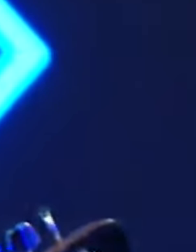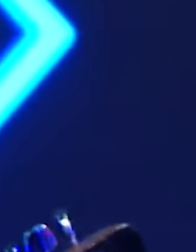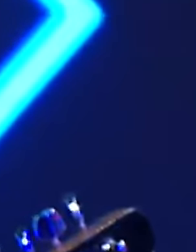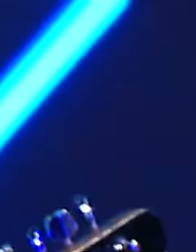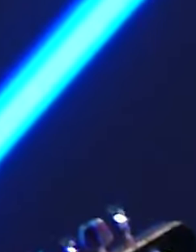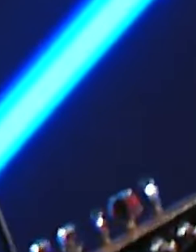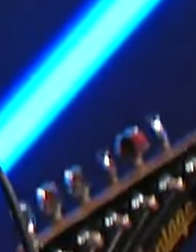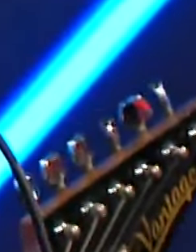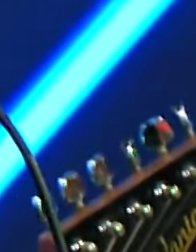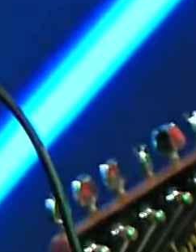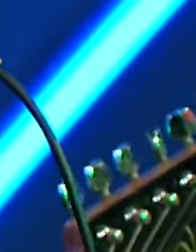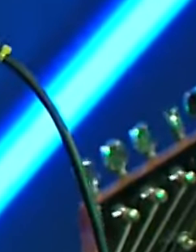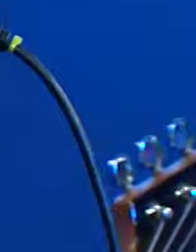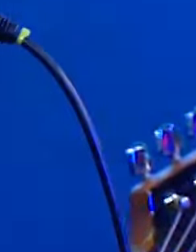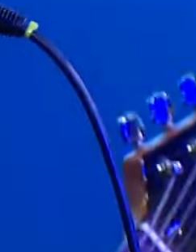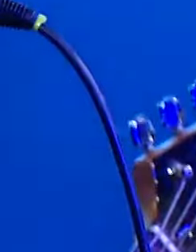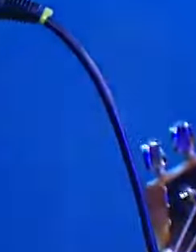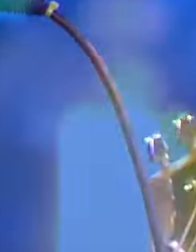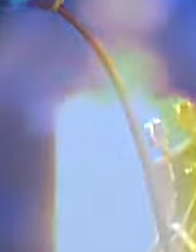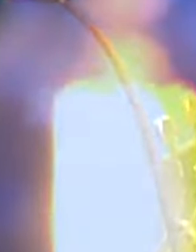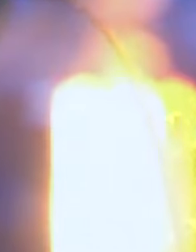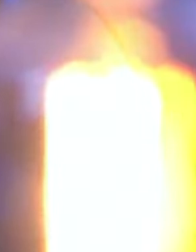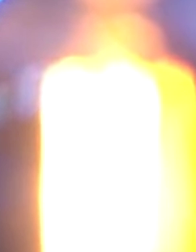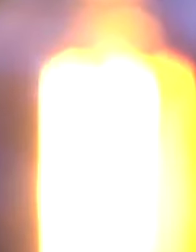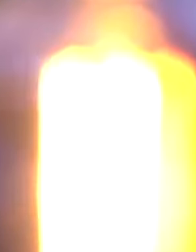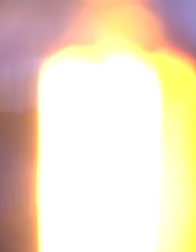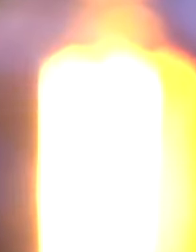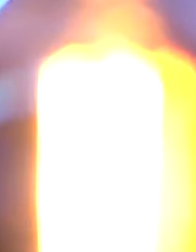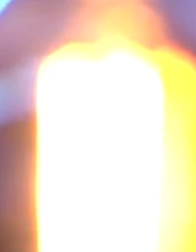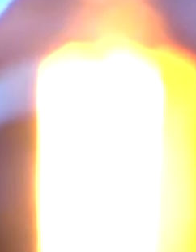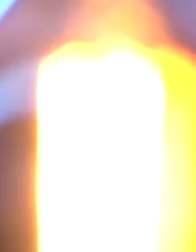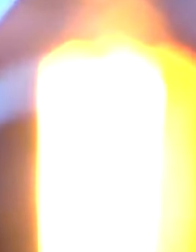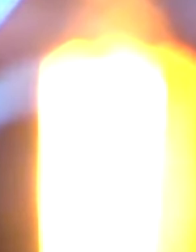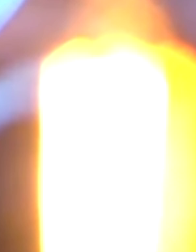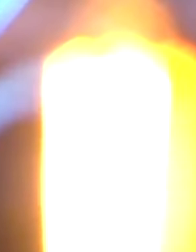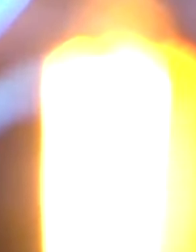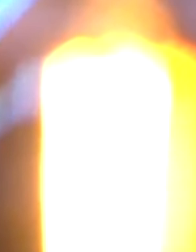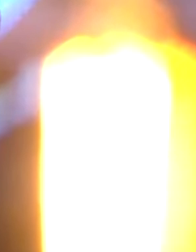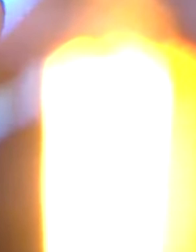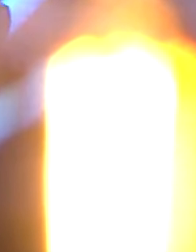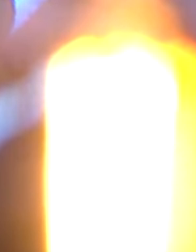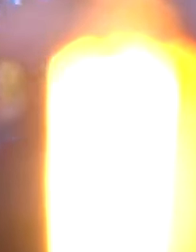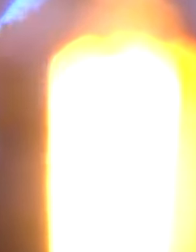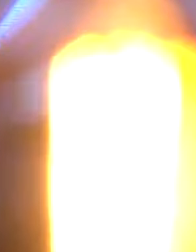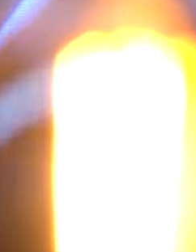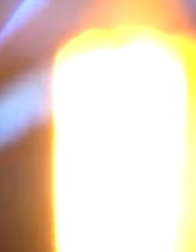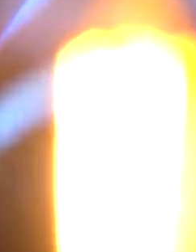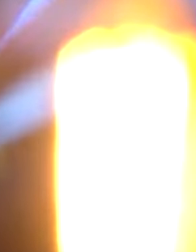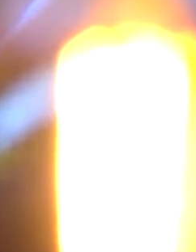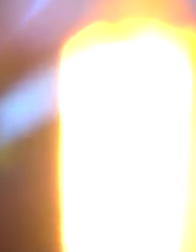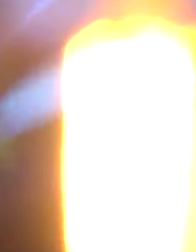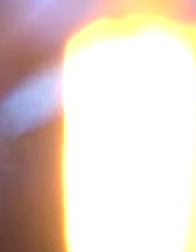Y si vos no estás en Uruguay, te quiero igual.